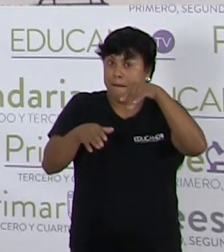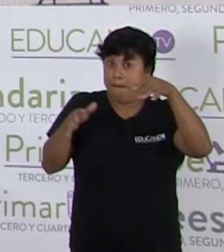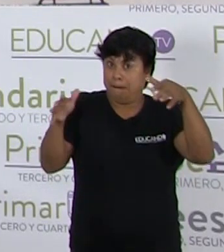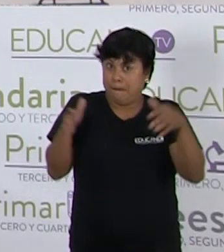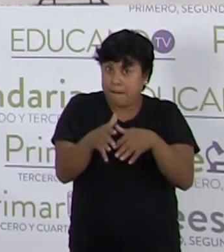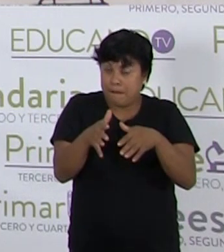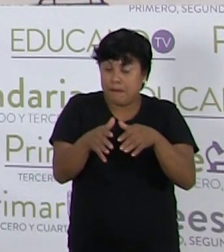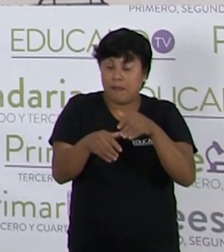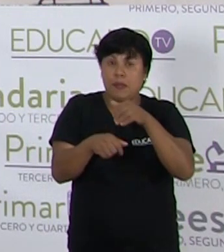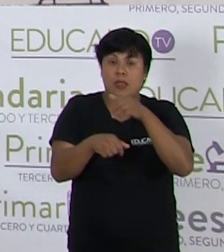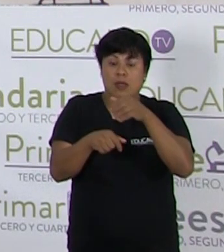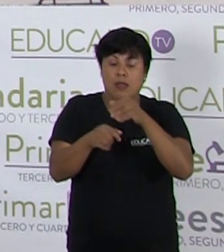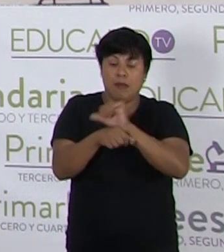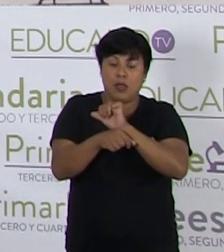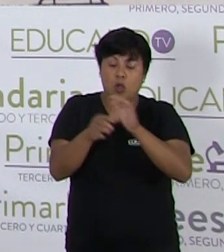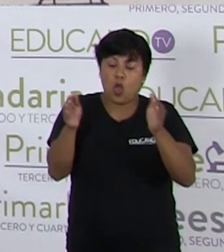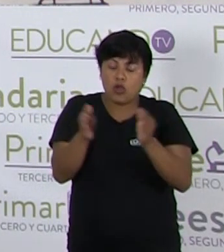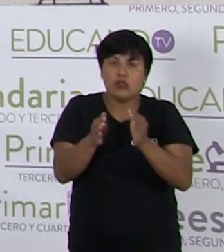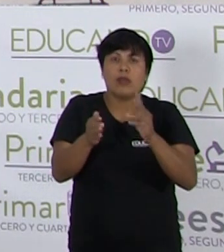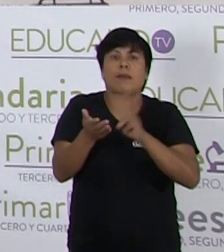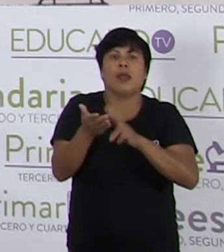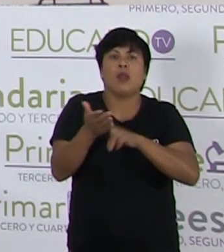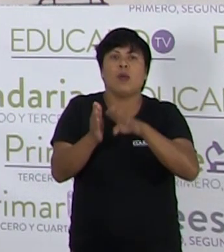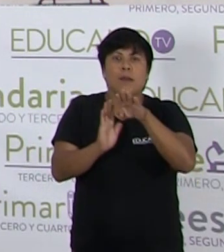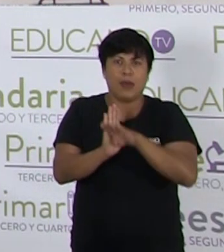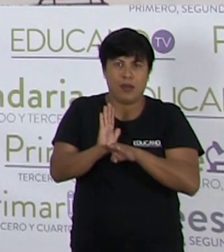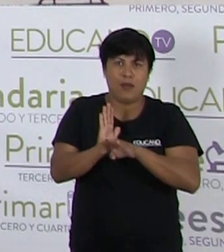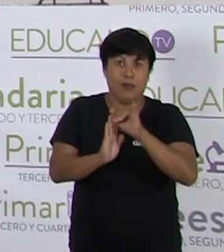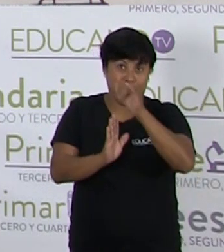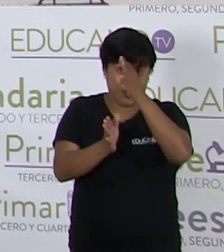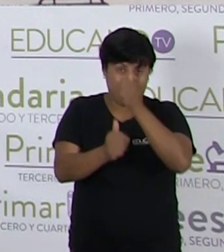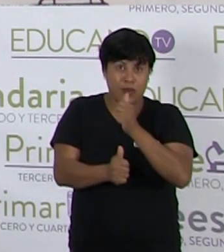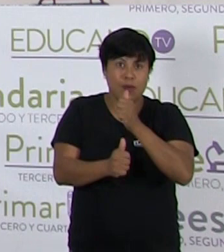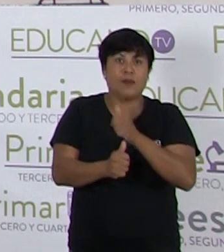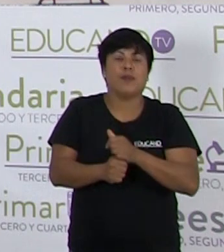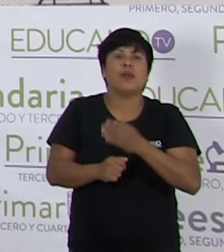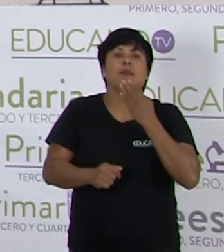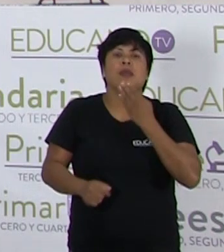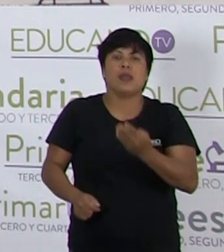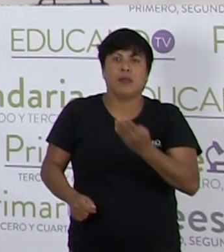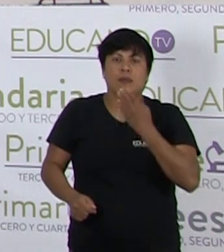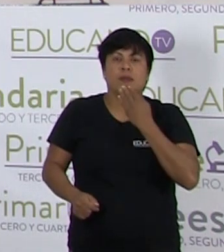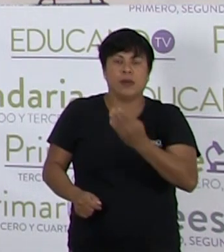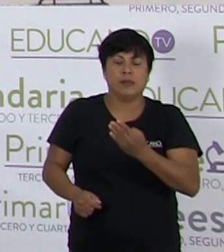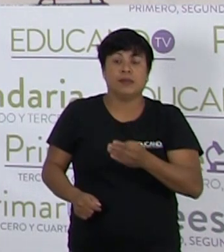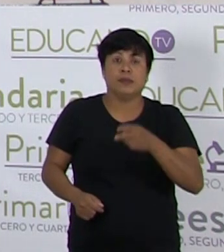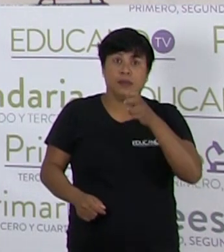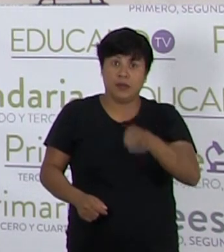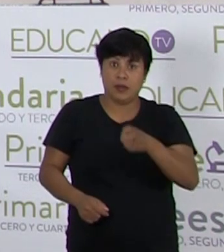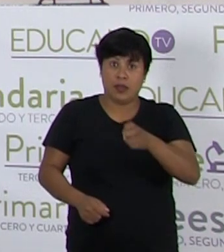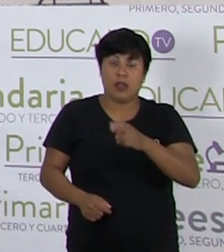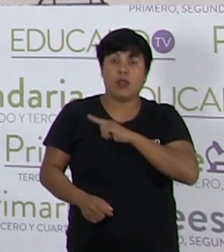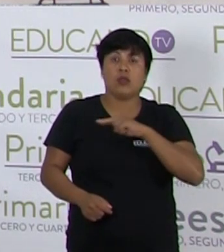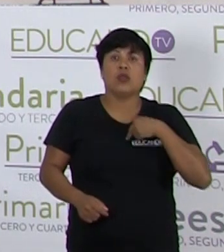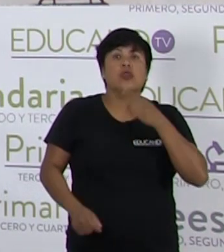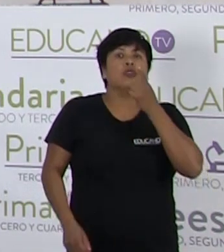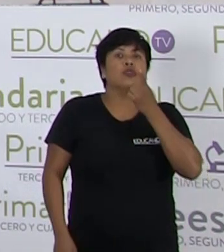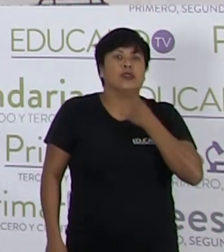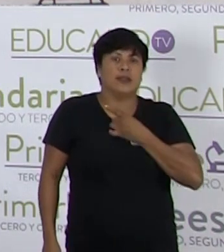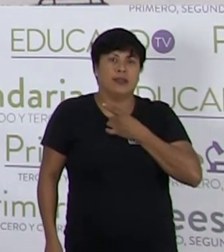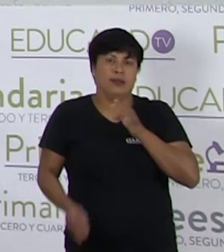tiene un menor valor. ¿Sí? ¿Estás de acuerdo? Muy bien. En este caso nos están